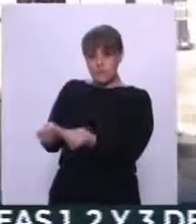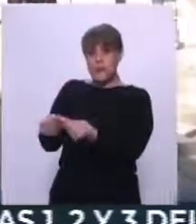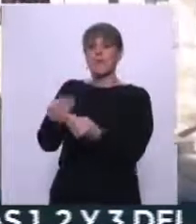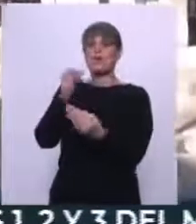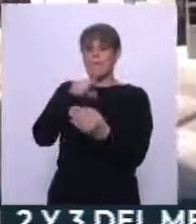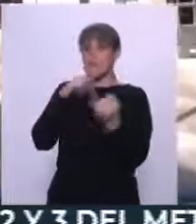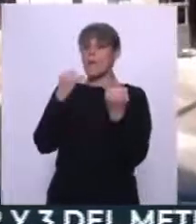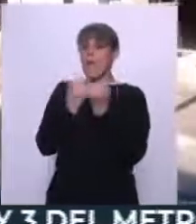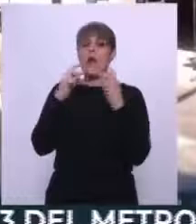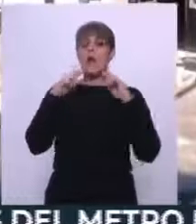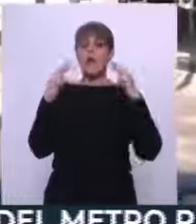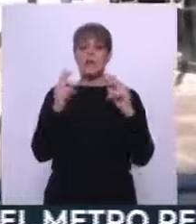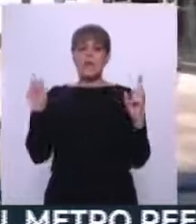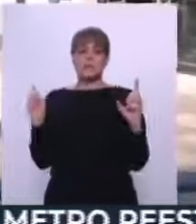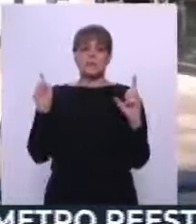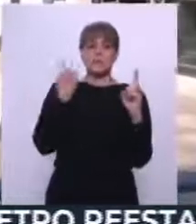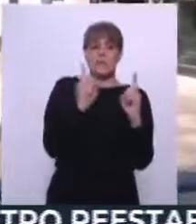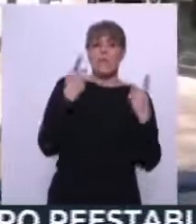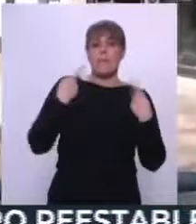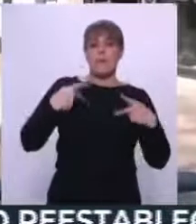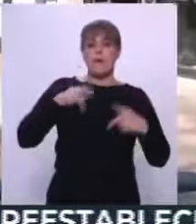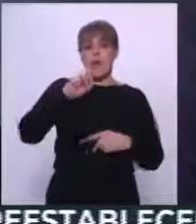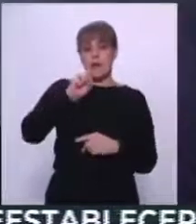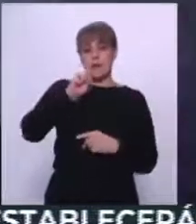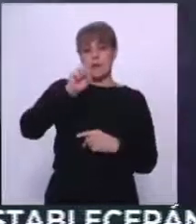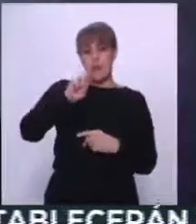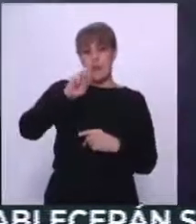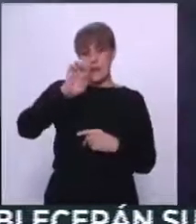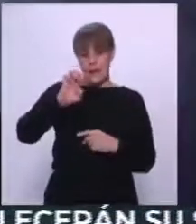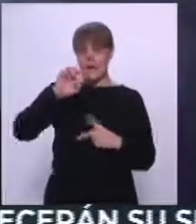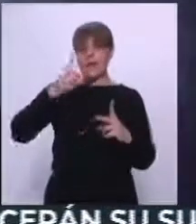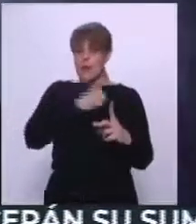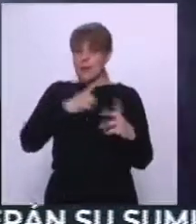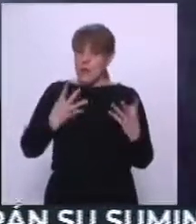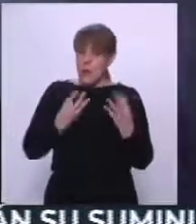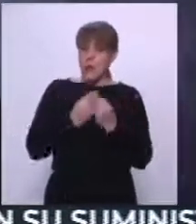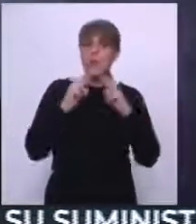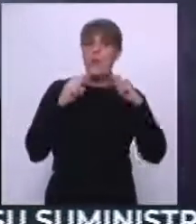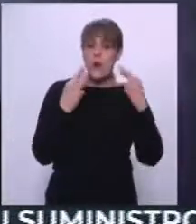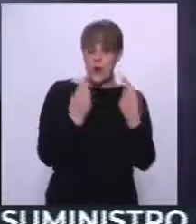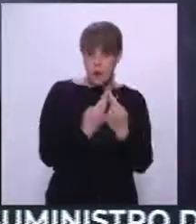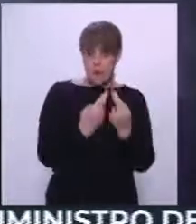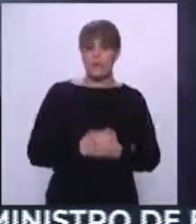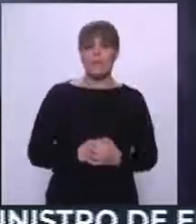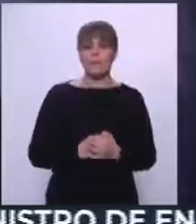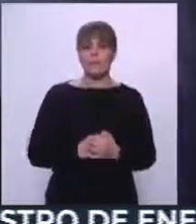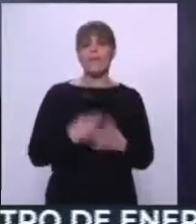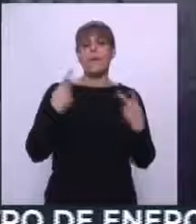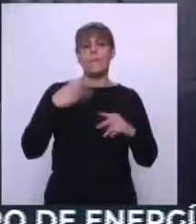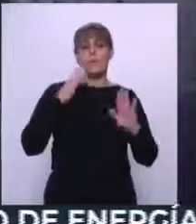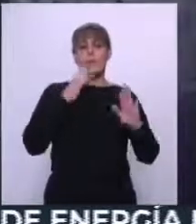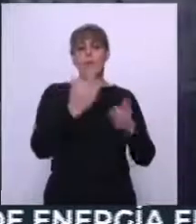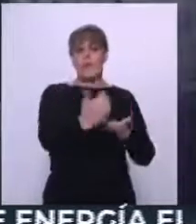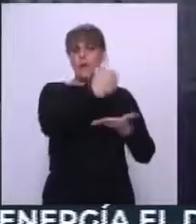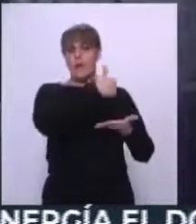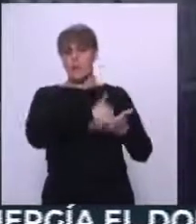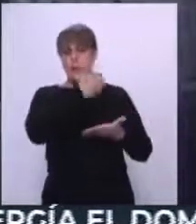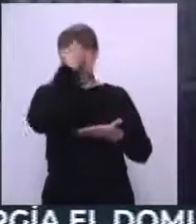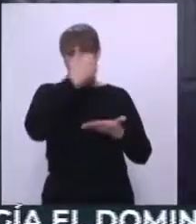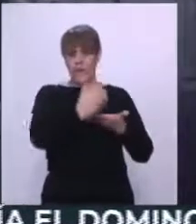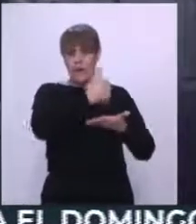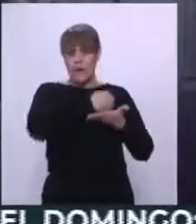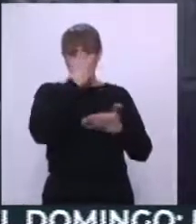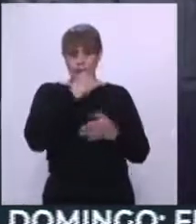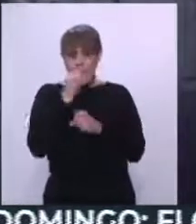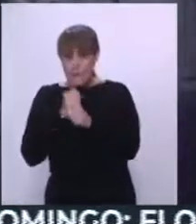Relaciones Exteriores deberá de estar presente. También se menciona que los agentes extranjeros que cometan delitos o infracciones